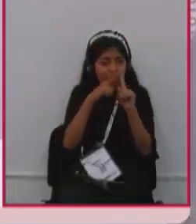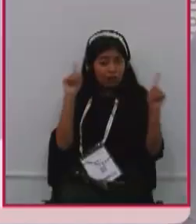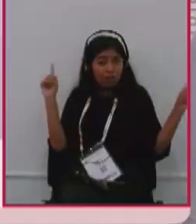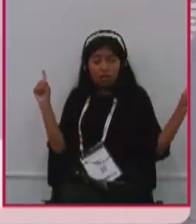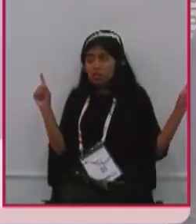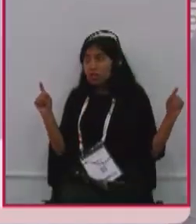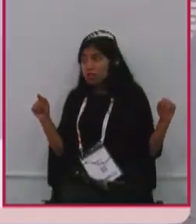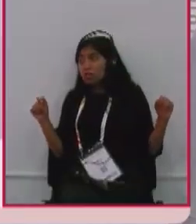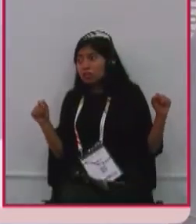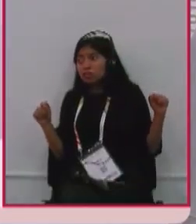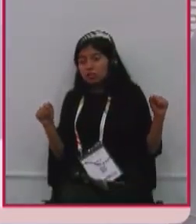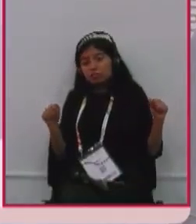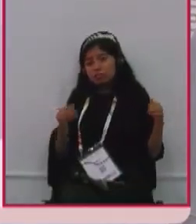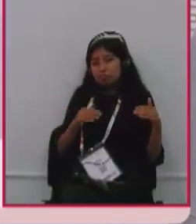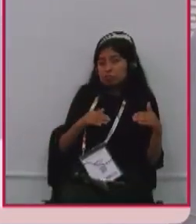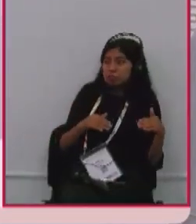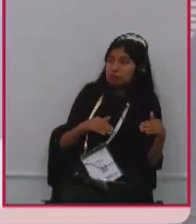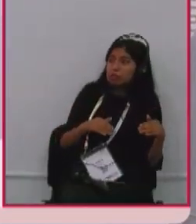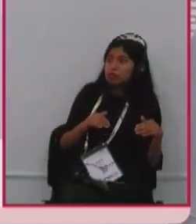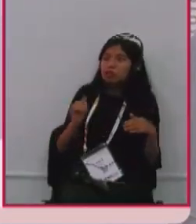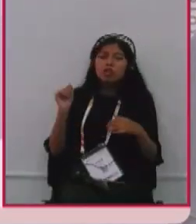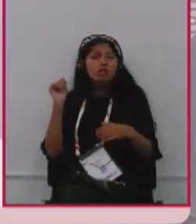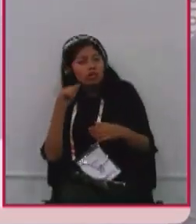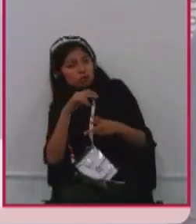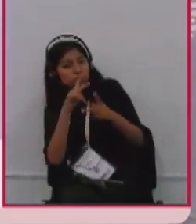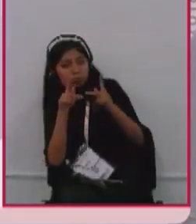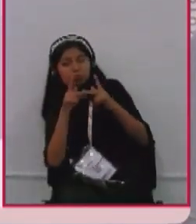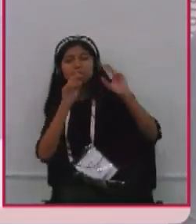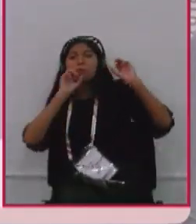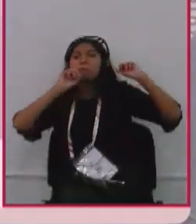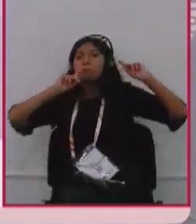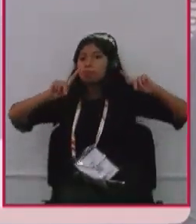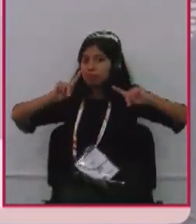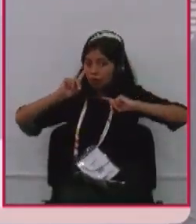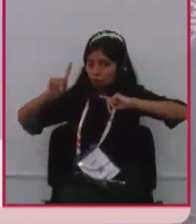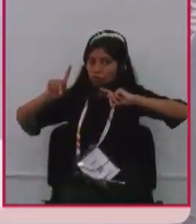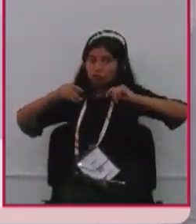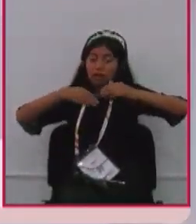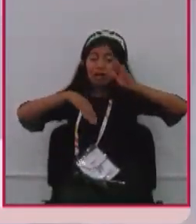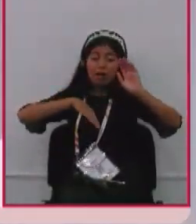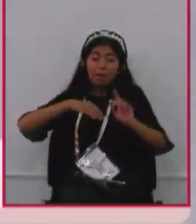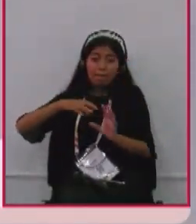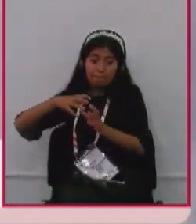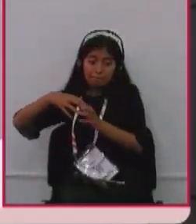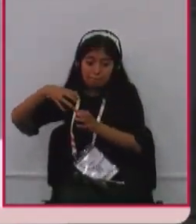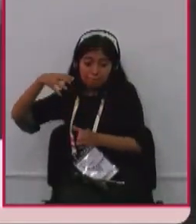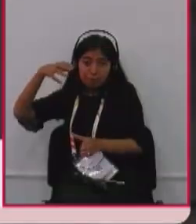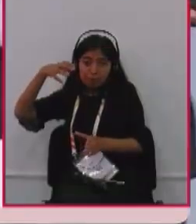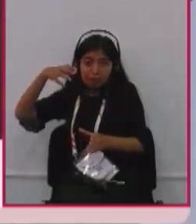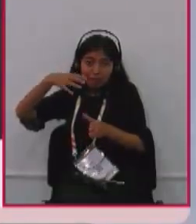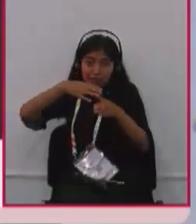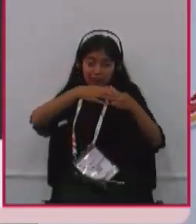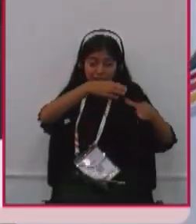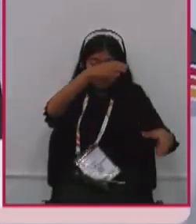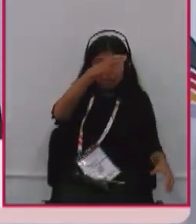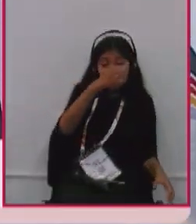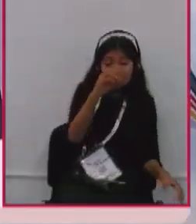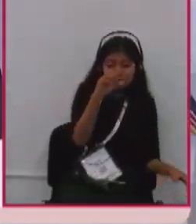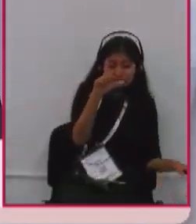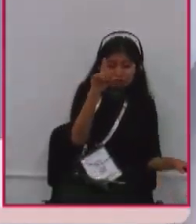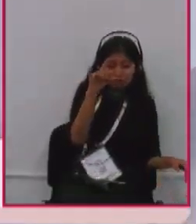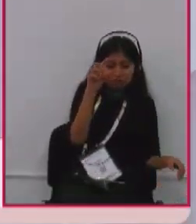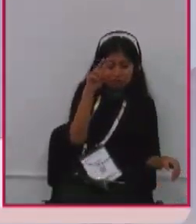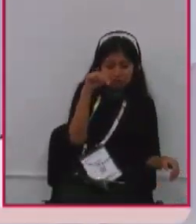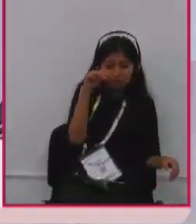Gracias. Aparte, claro, del tamaño, ¿no? Sí, bueno, una de las desventajas de las celdas columnas, por ejemplo, es su tiempo de residencia y su gran